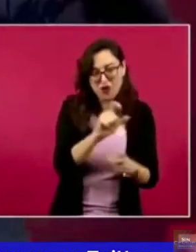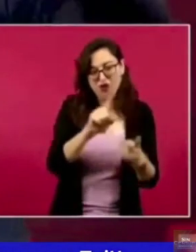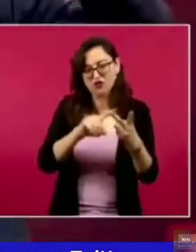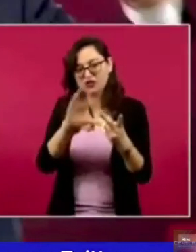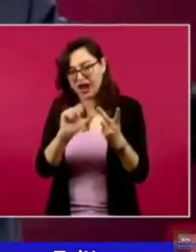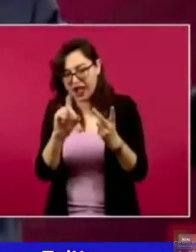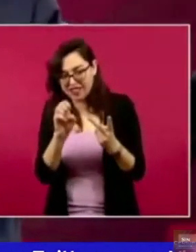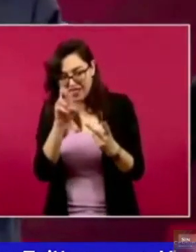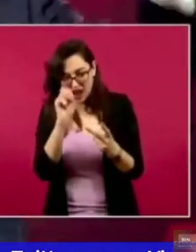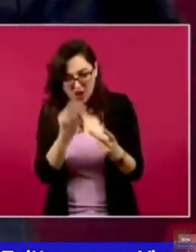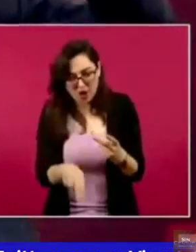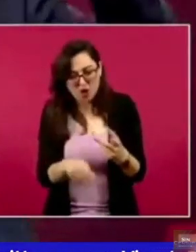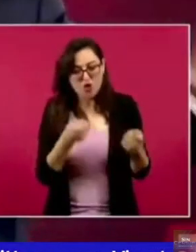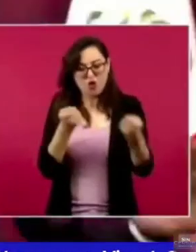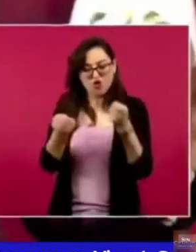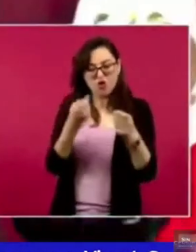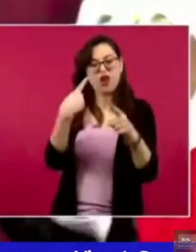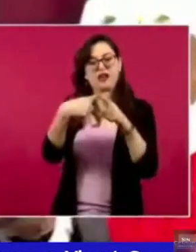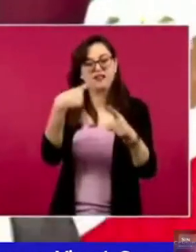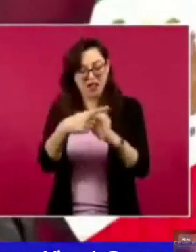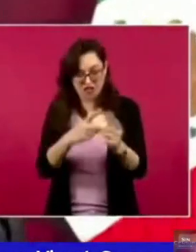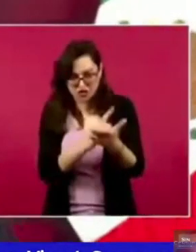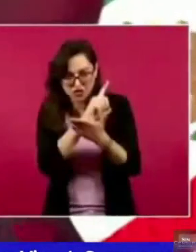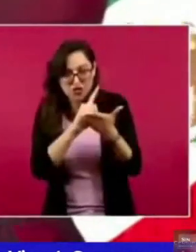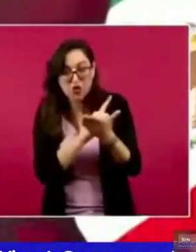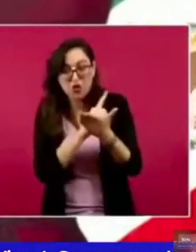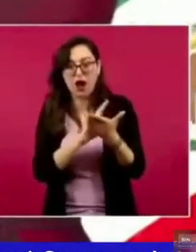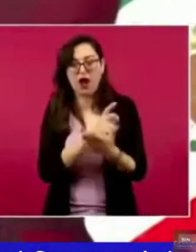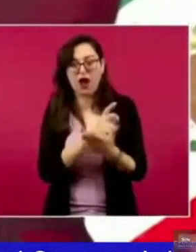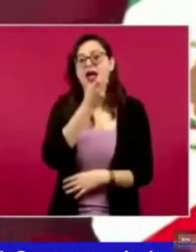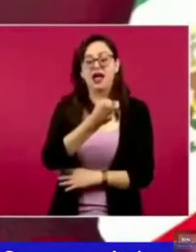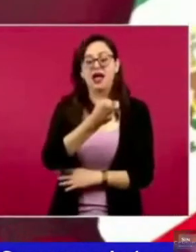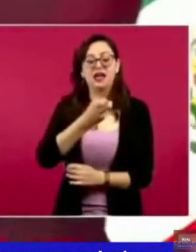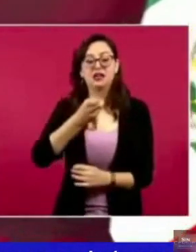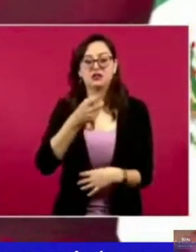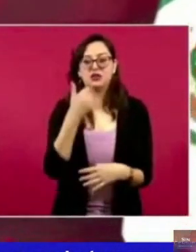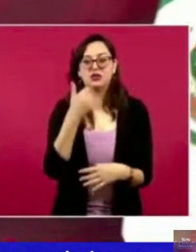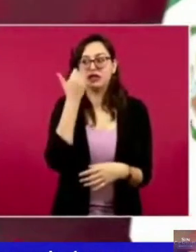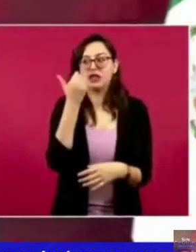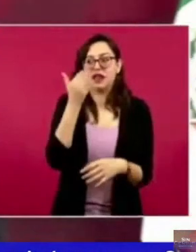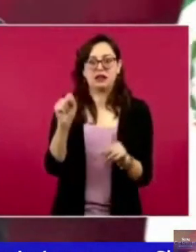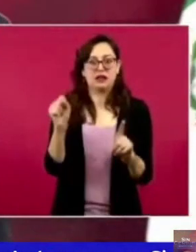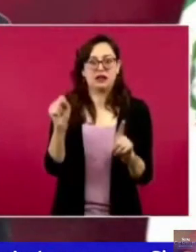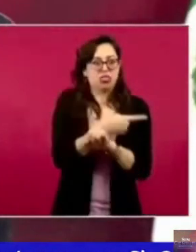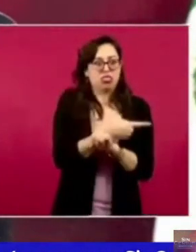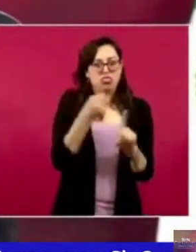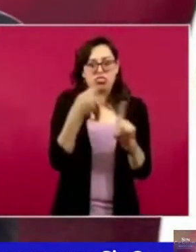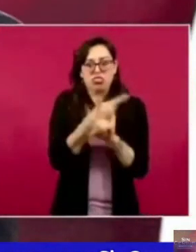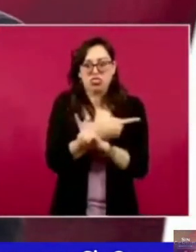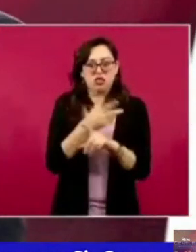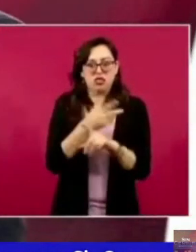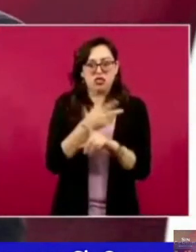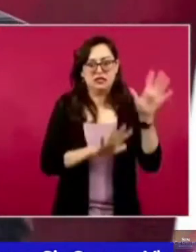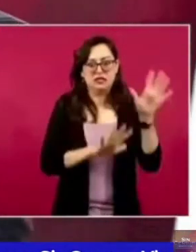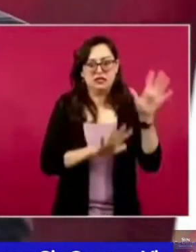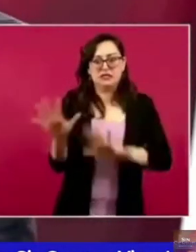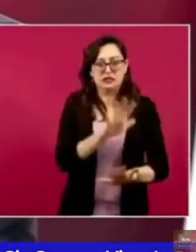la seguridad en México estaba en manos de García Luna, que tenía